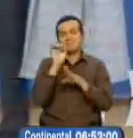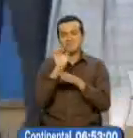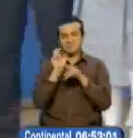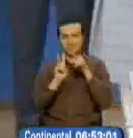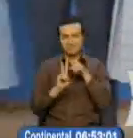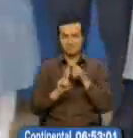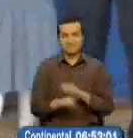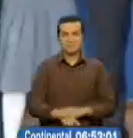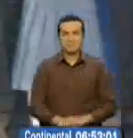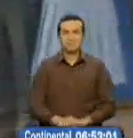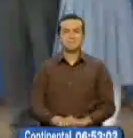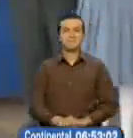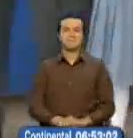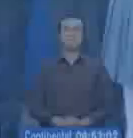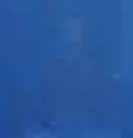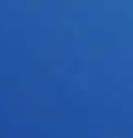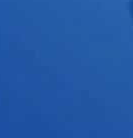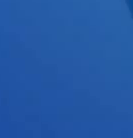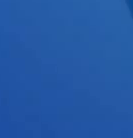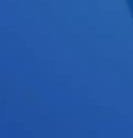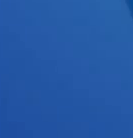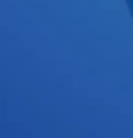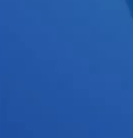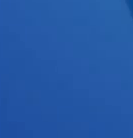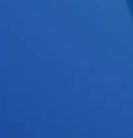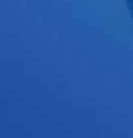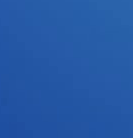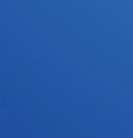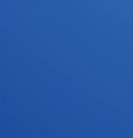Vintimilla, Ecuador TV.